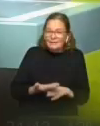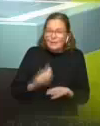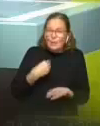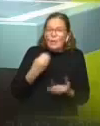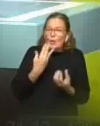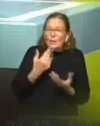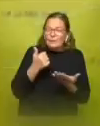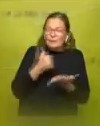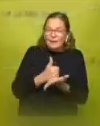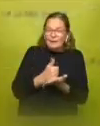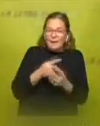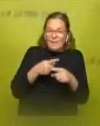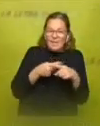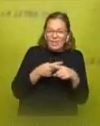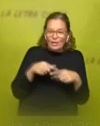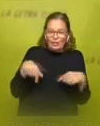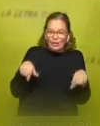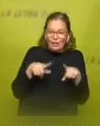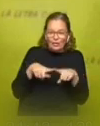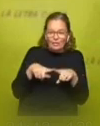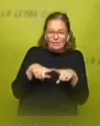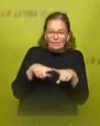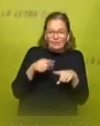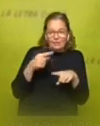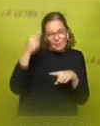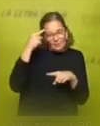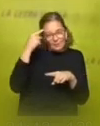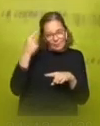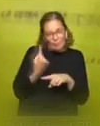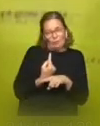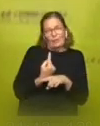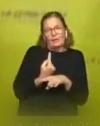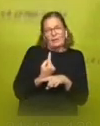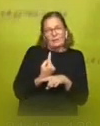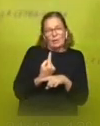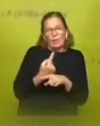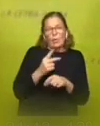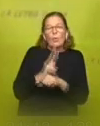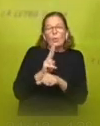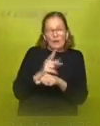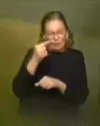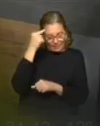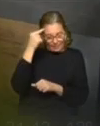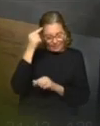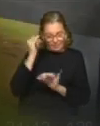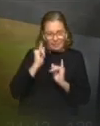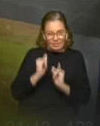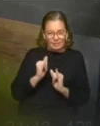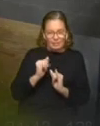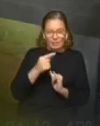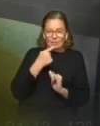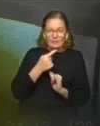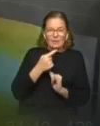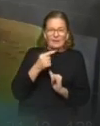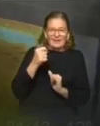¿cómo están en el medio de todo esto? Porque calculo que una cosa, por supuesto, es defender lo que uno piensa y lo que, como decía